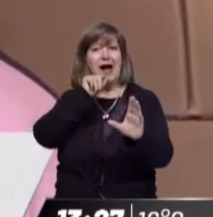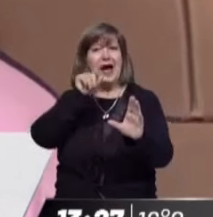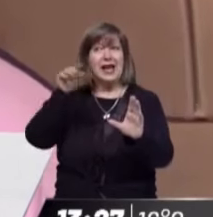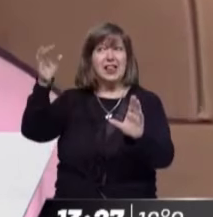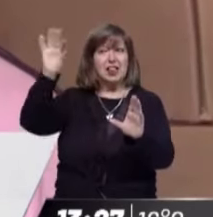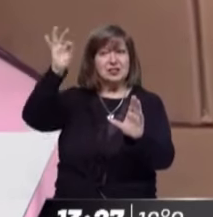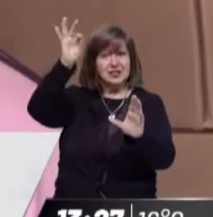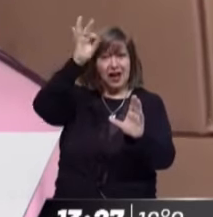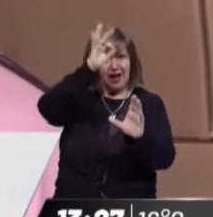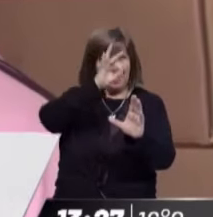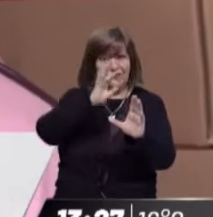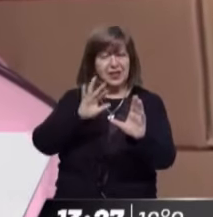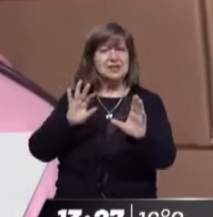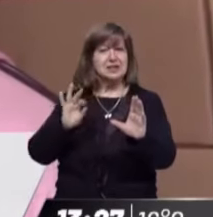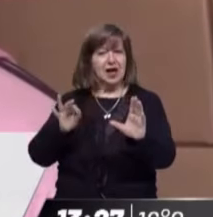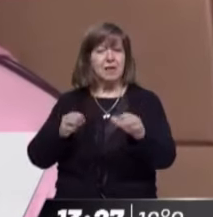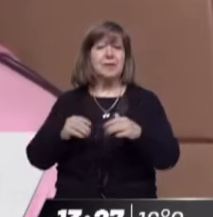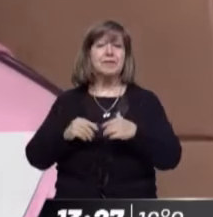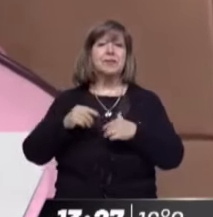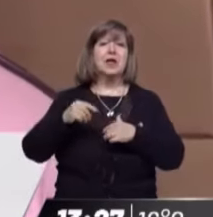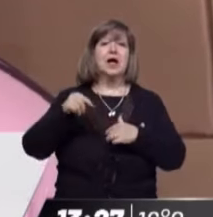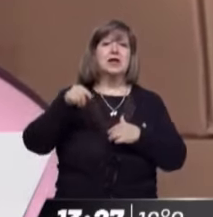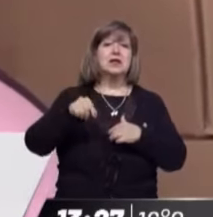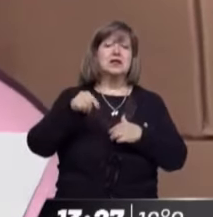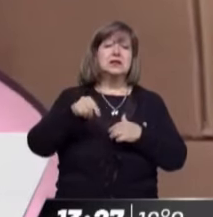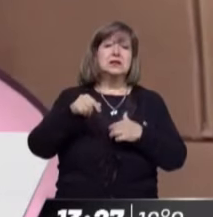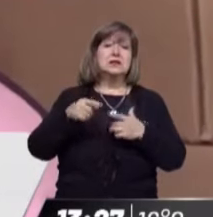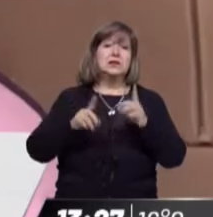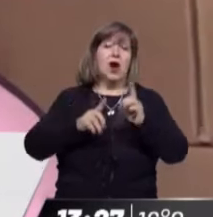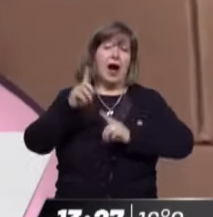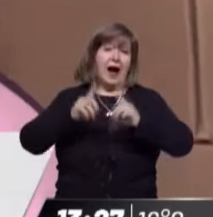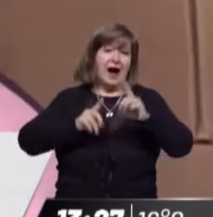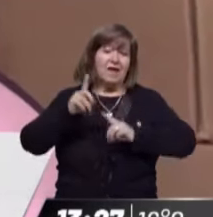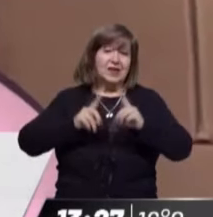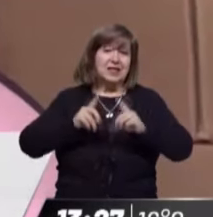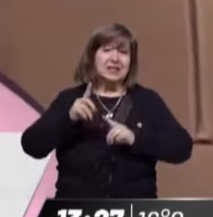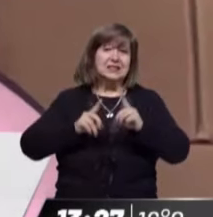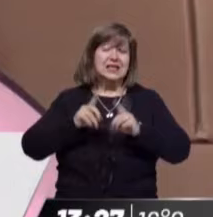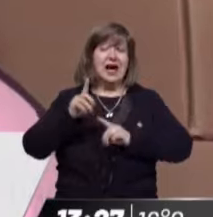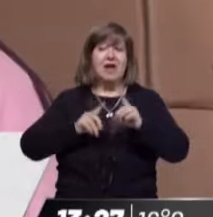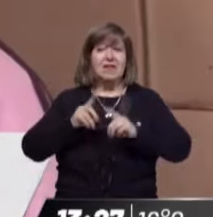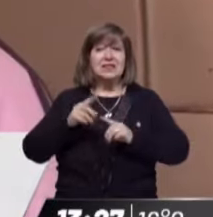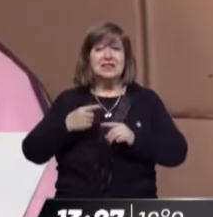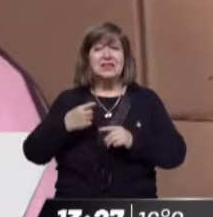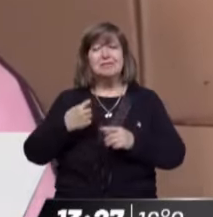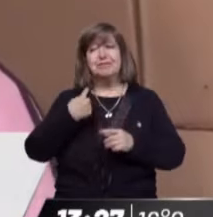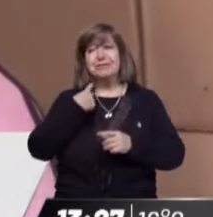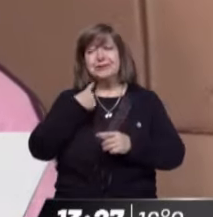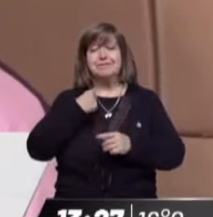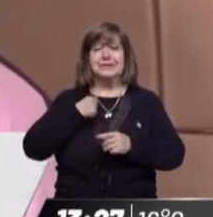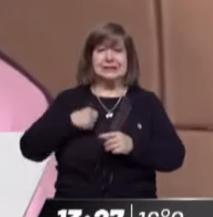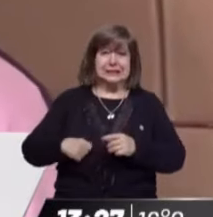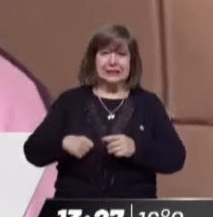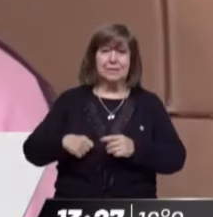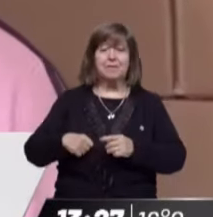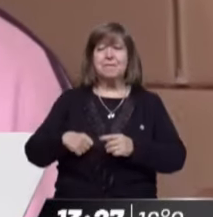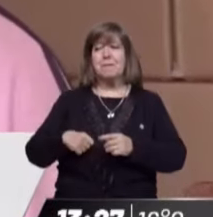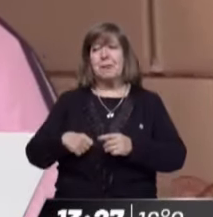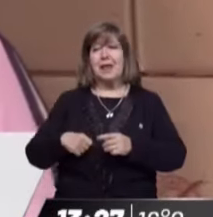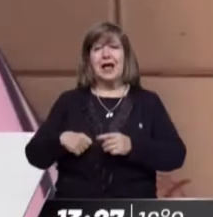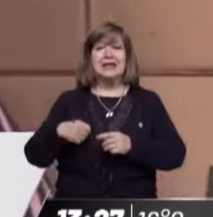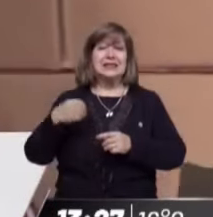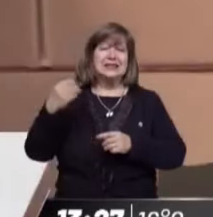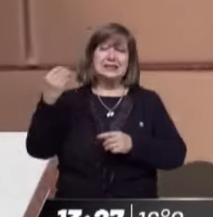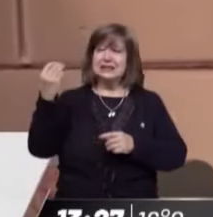pasan cosas como lo que nos pasó este fin de semana que muchos personas de si no es nada el robo el